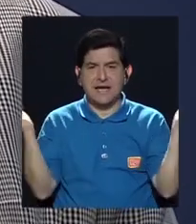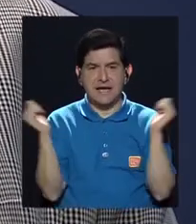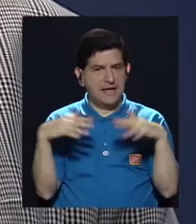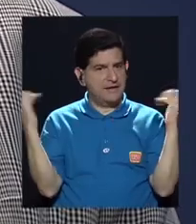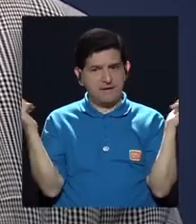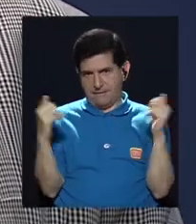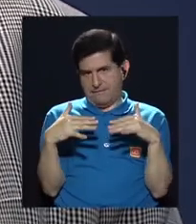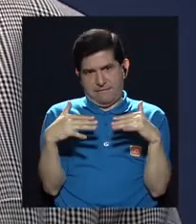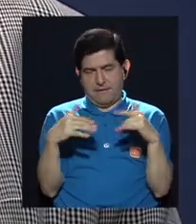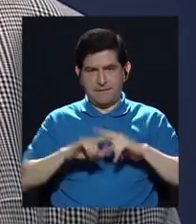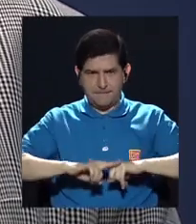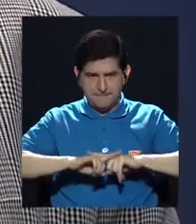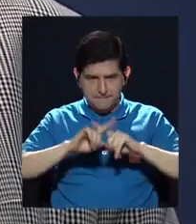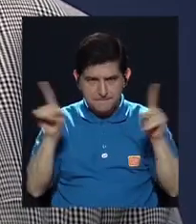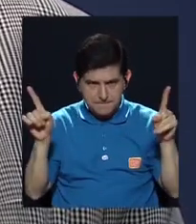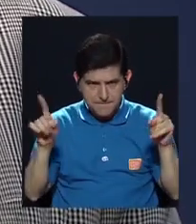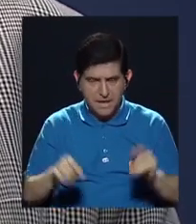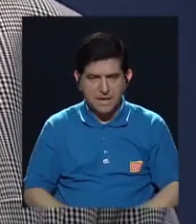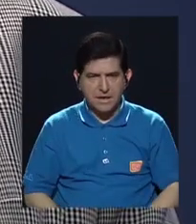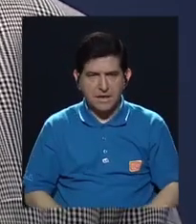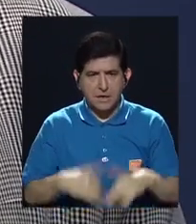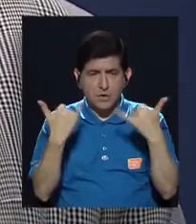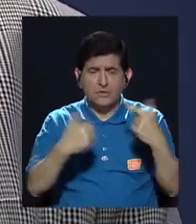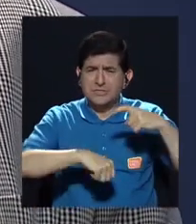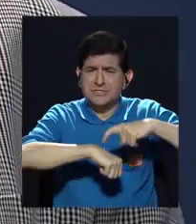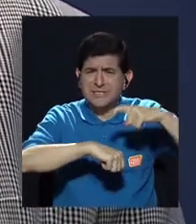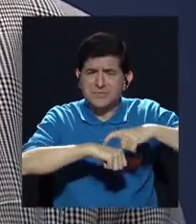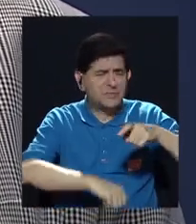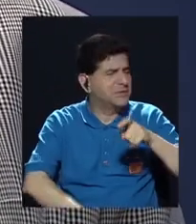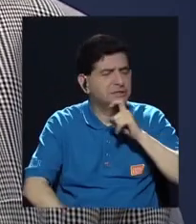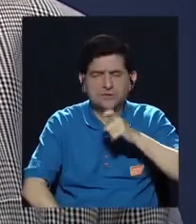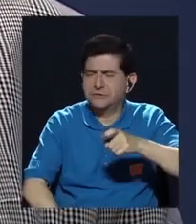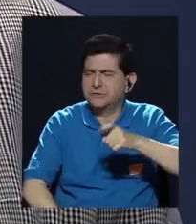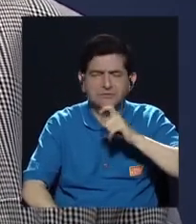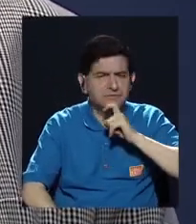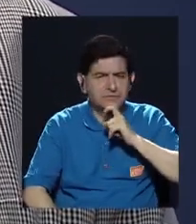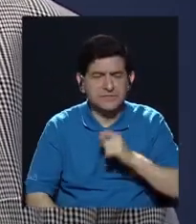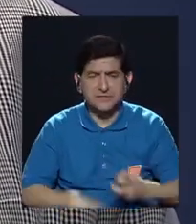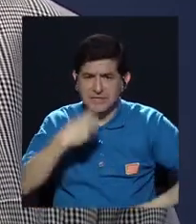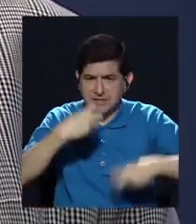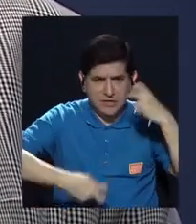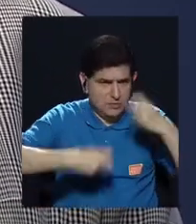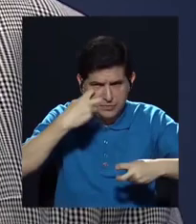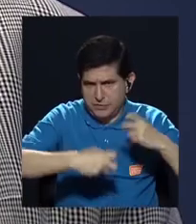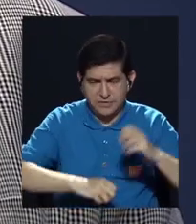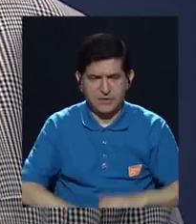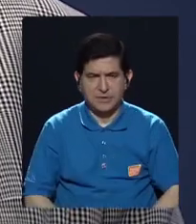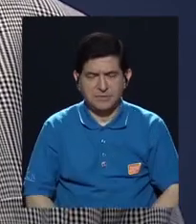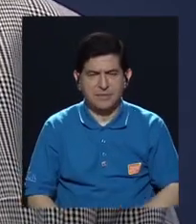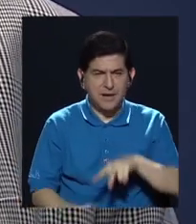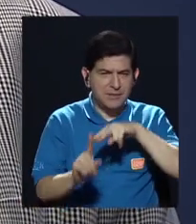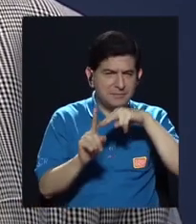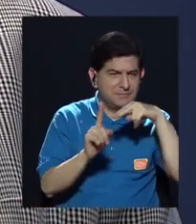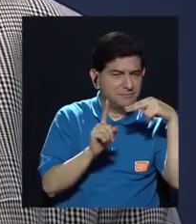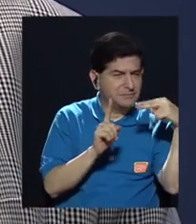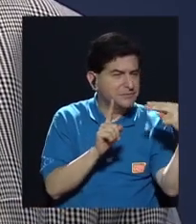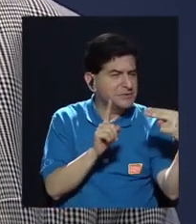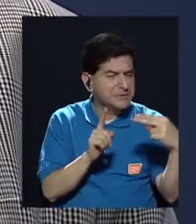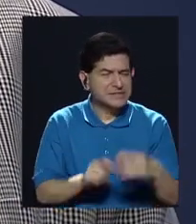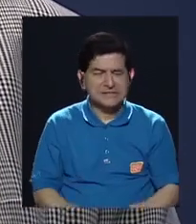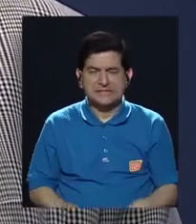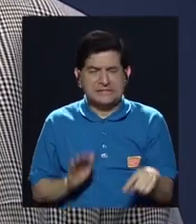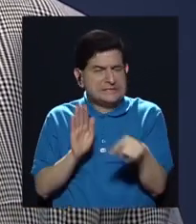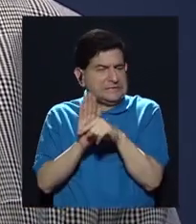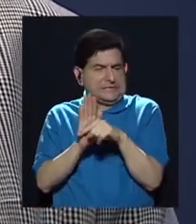una guerra, pero estaba a punto de entrar en un periodo muy crítico, el conflicto, con perspectivas muy,